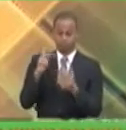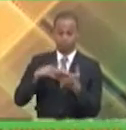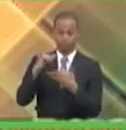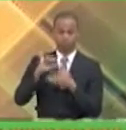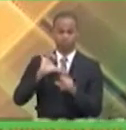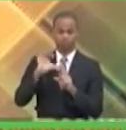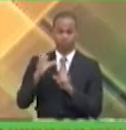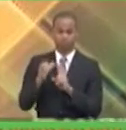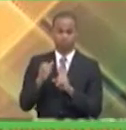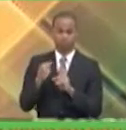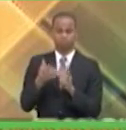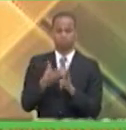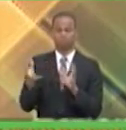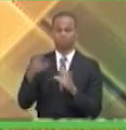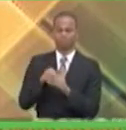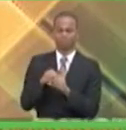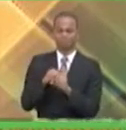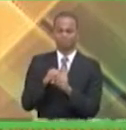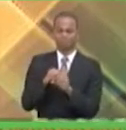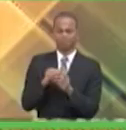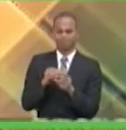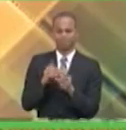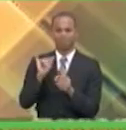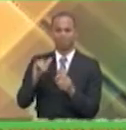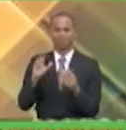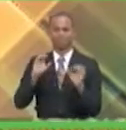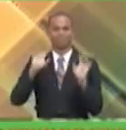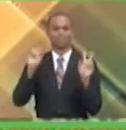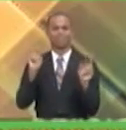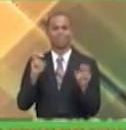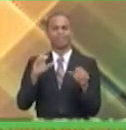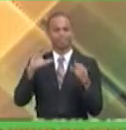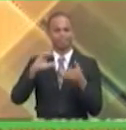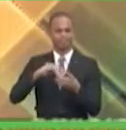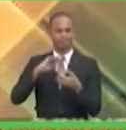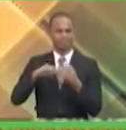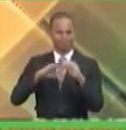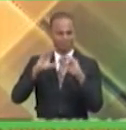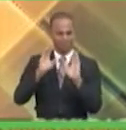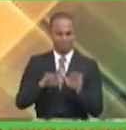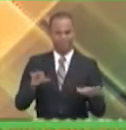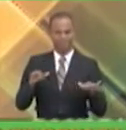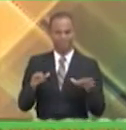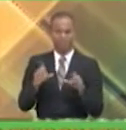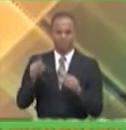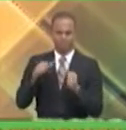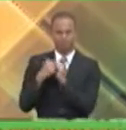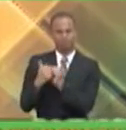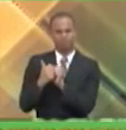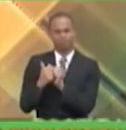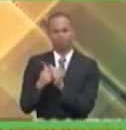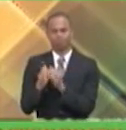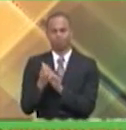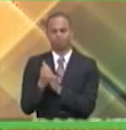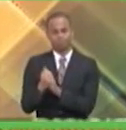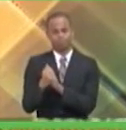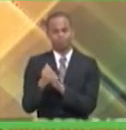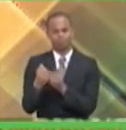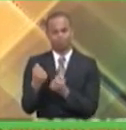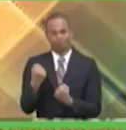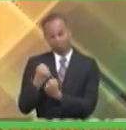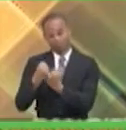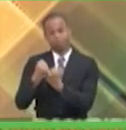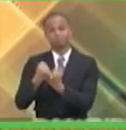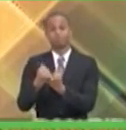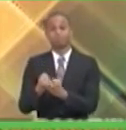inclusive son hijos de CONADIS y entonces como tales tenemos que estar siempre acompañándolo. Y algo que es importante resaltar